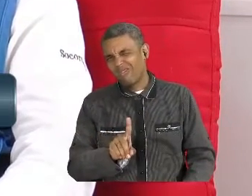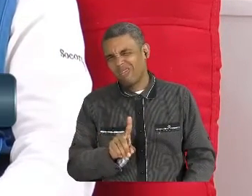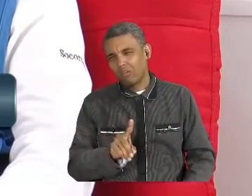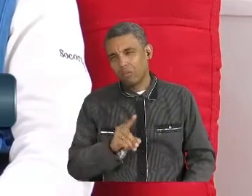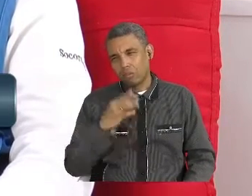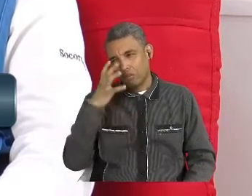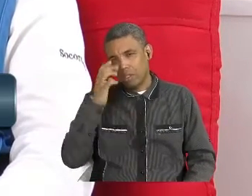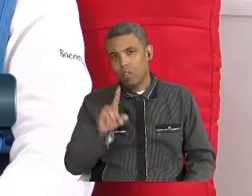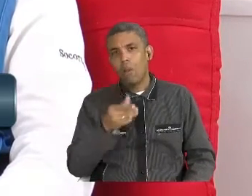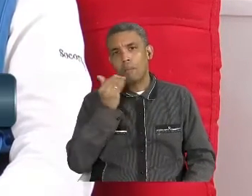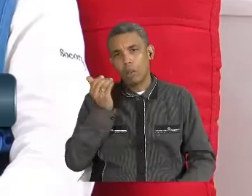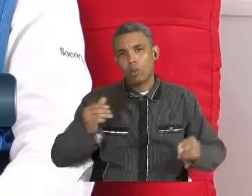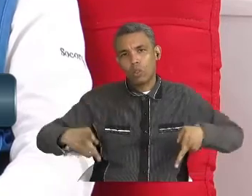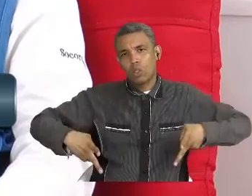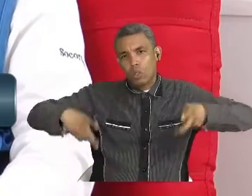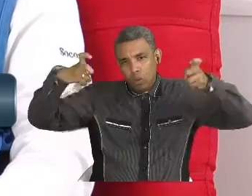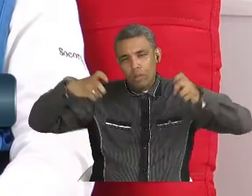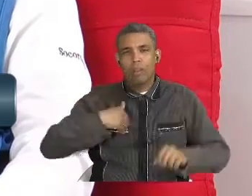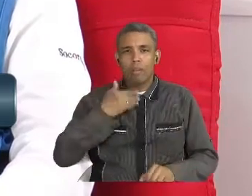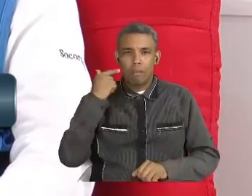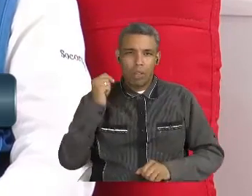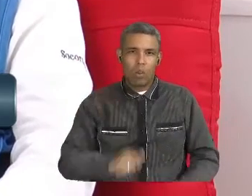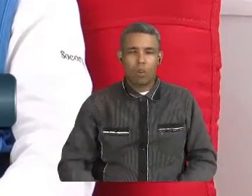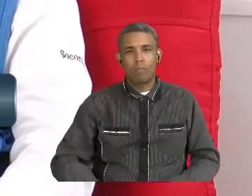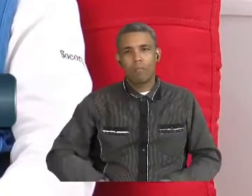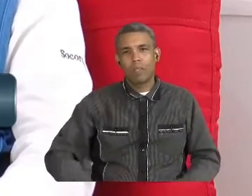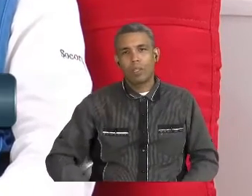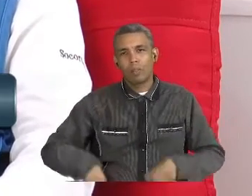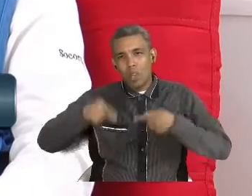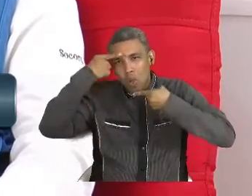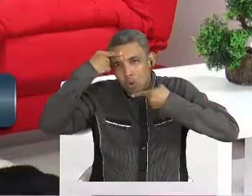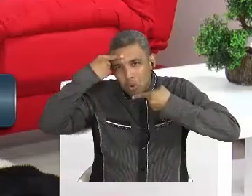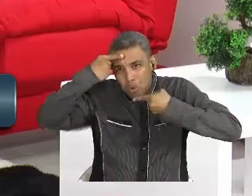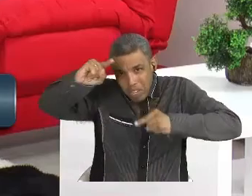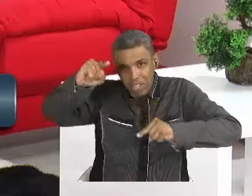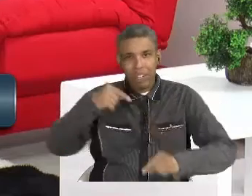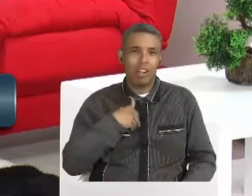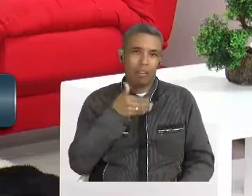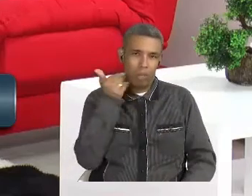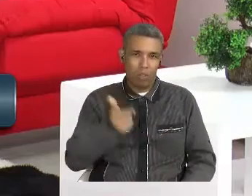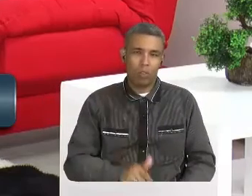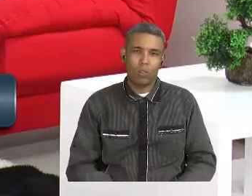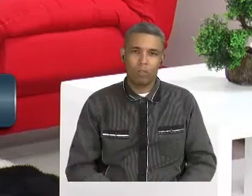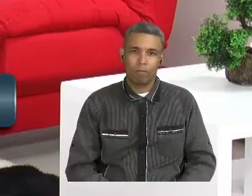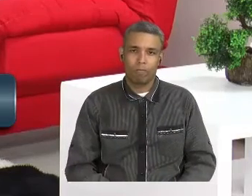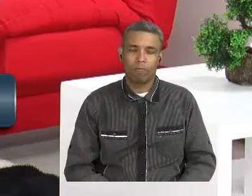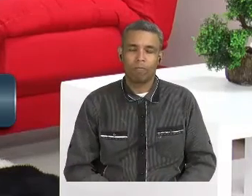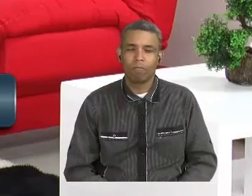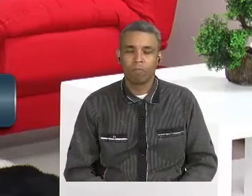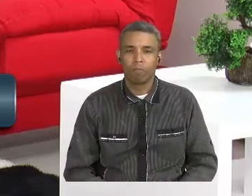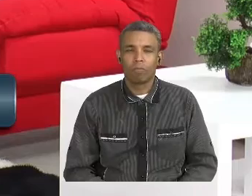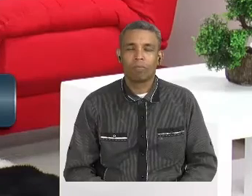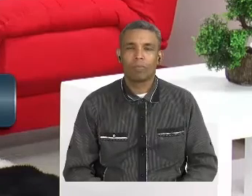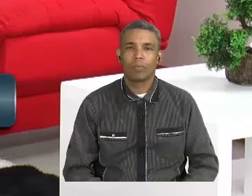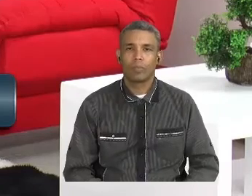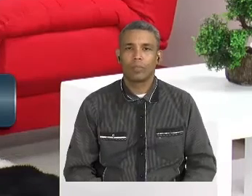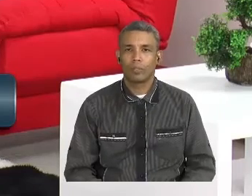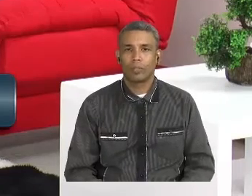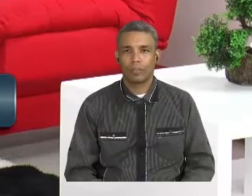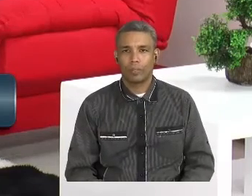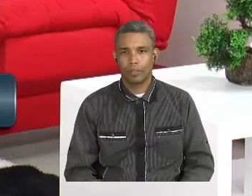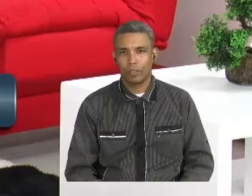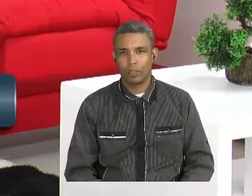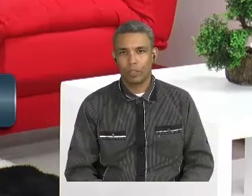verdad, lleguen hacia las comunidades. Sí. Le estamos diciendo que entonces esa parte de esa ropa quedaría para nuestra región, porque también nosotros estamos